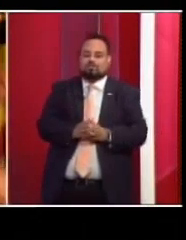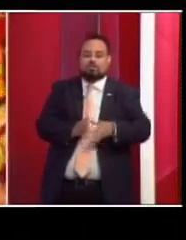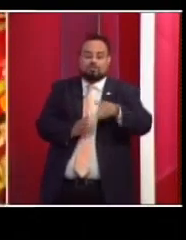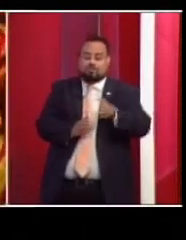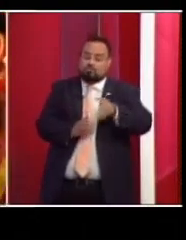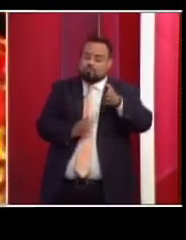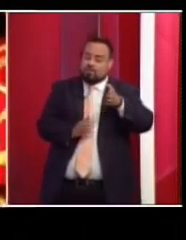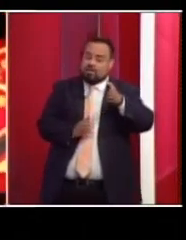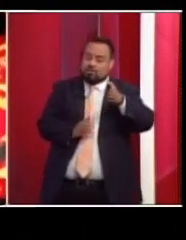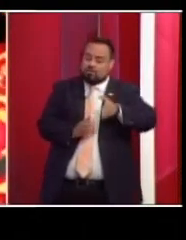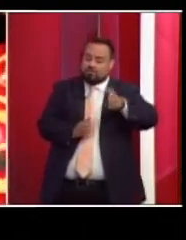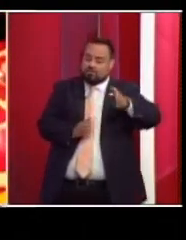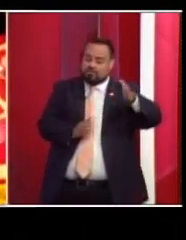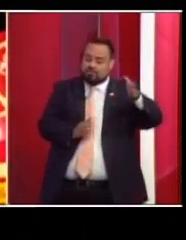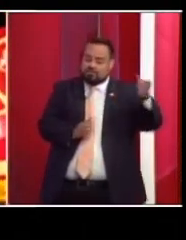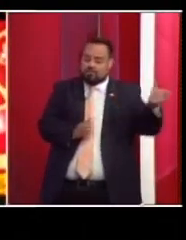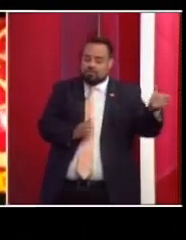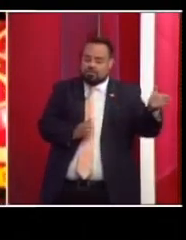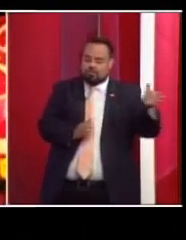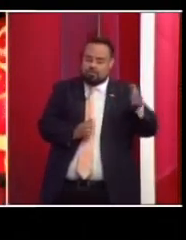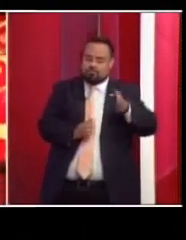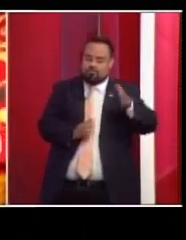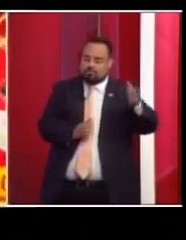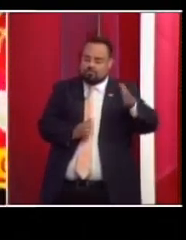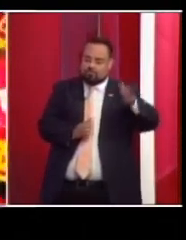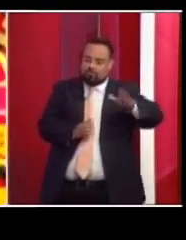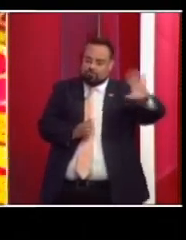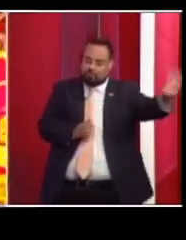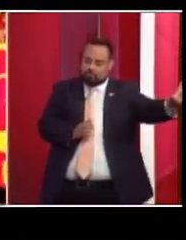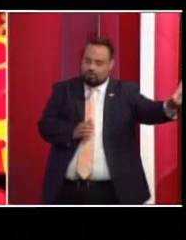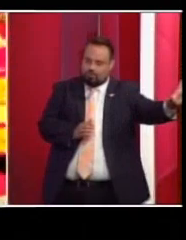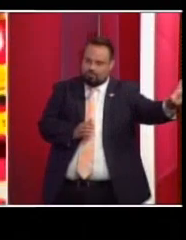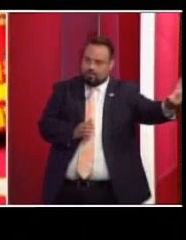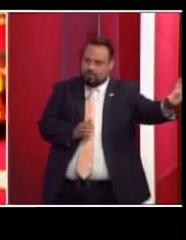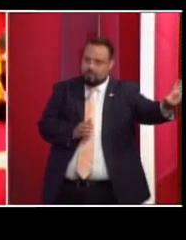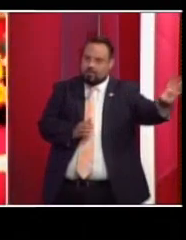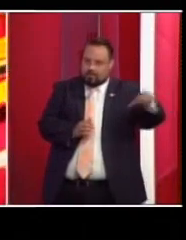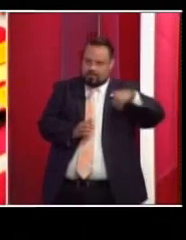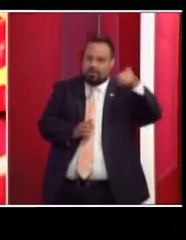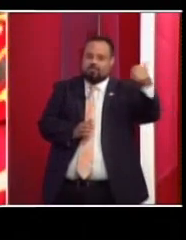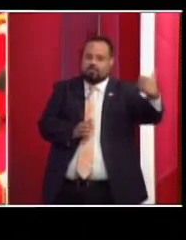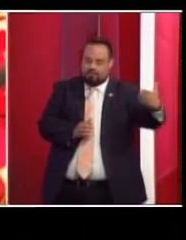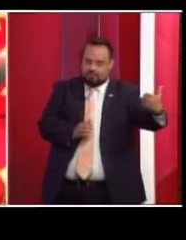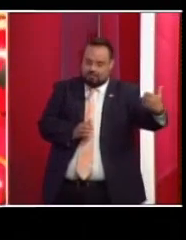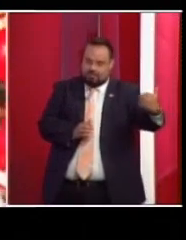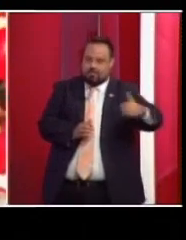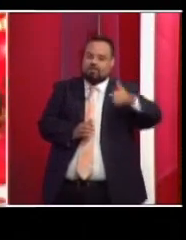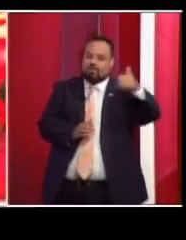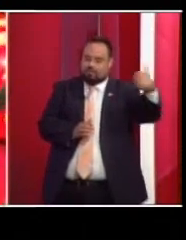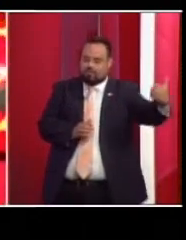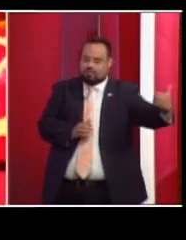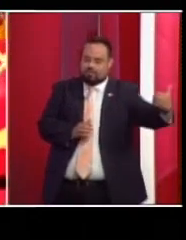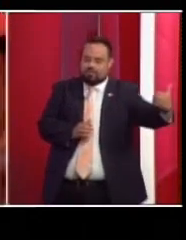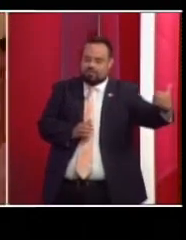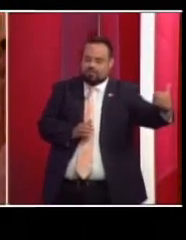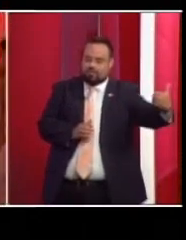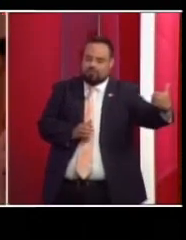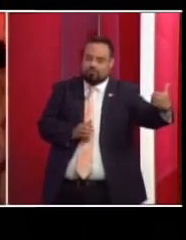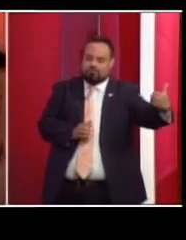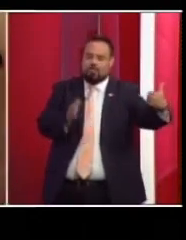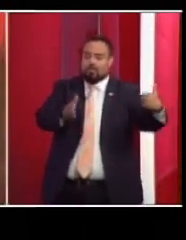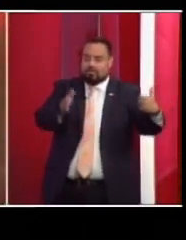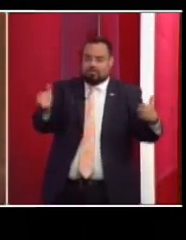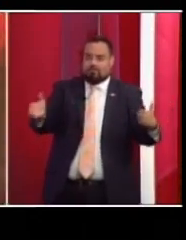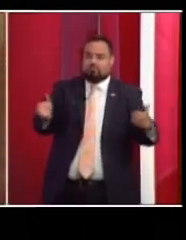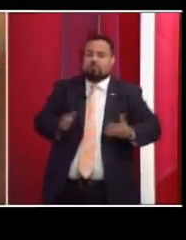es decir tenemos a adolescentes y niños adolescentes en conflicto con la ley penal que ya tienen esa rebeldía que tienen esa situación de